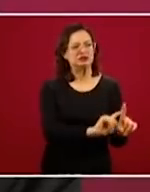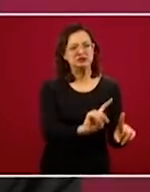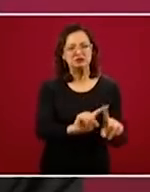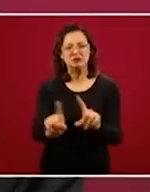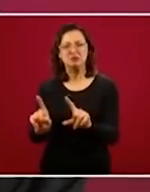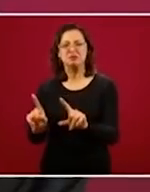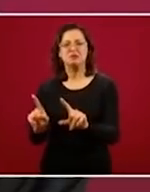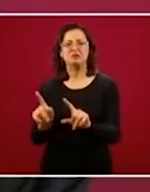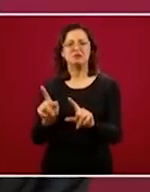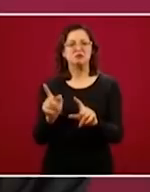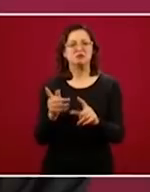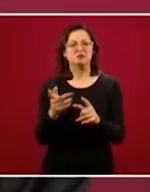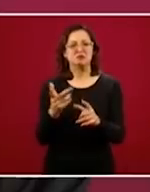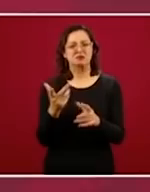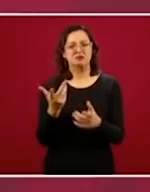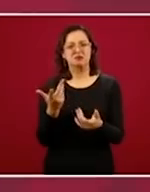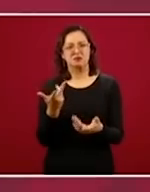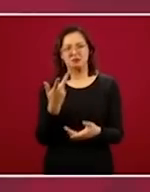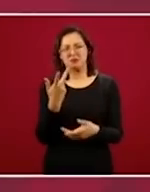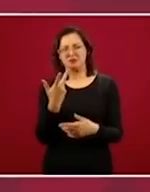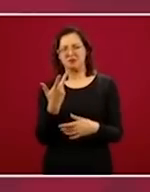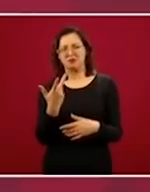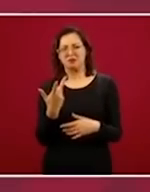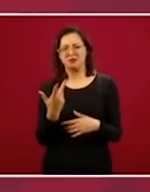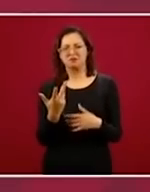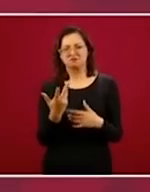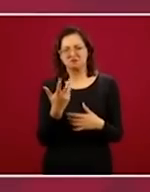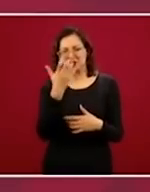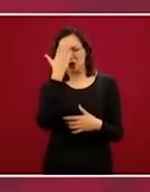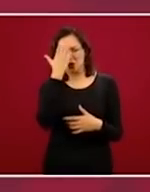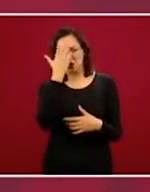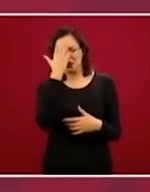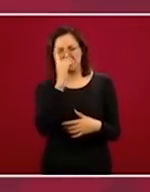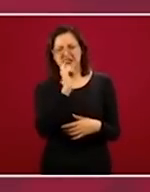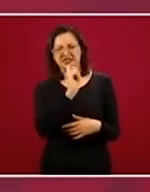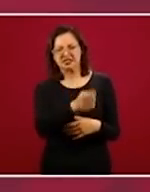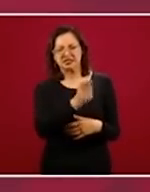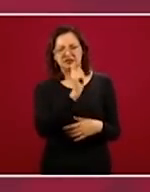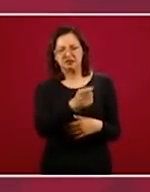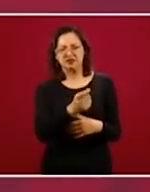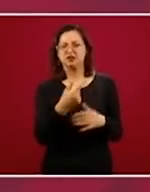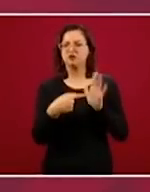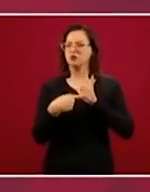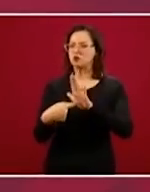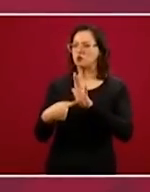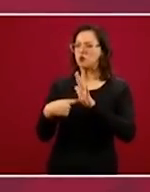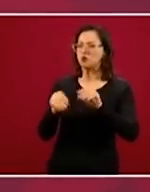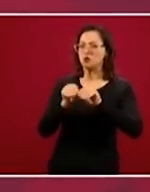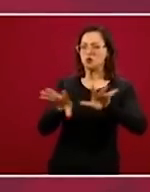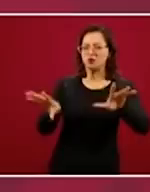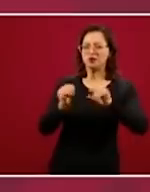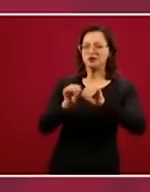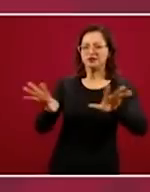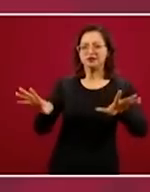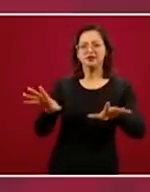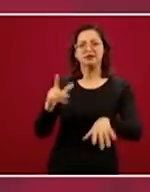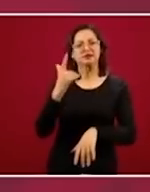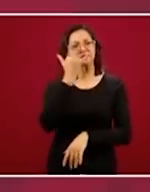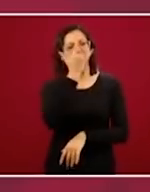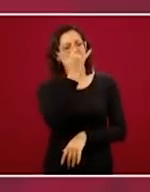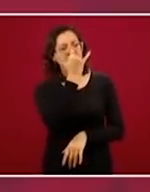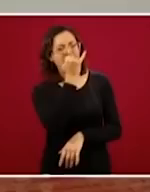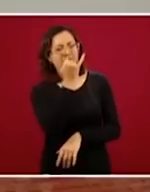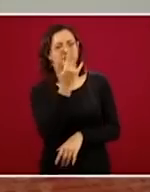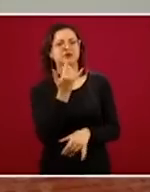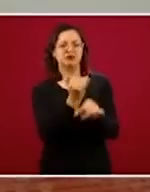hay manera de tener conocimiento de entretenerse pero